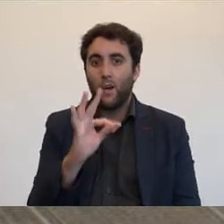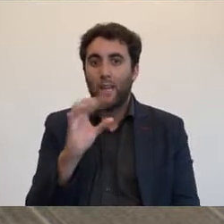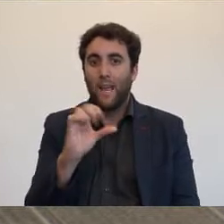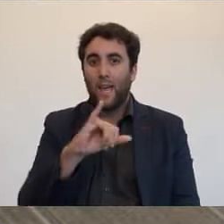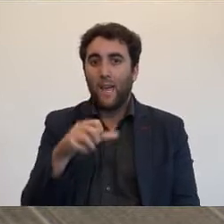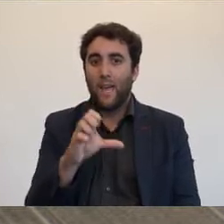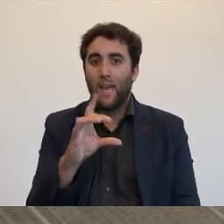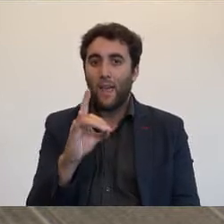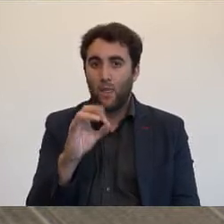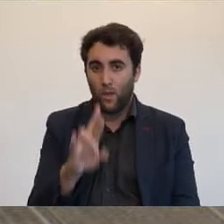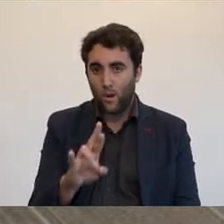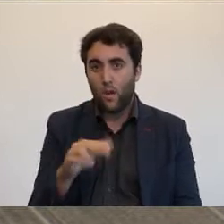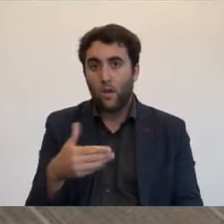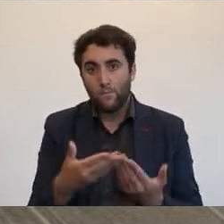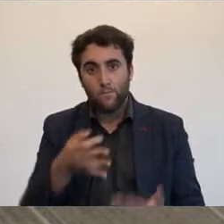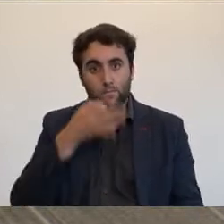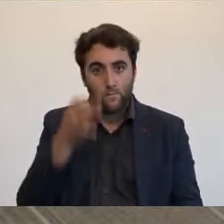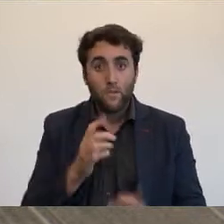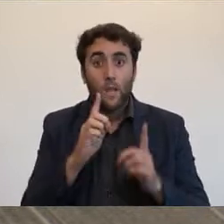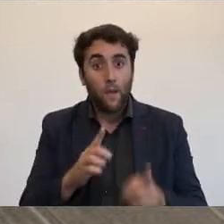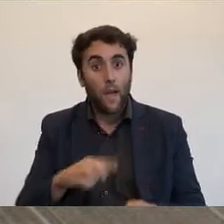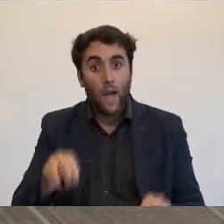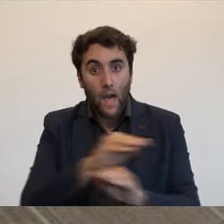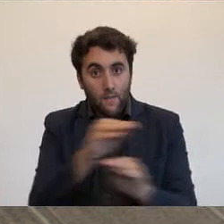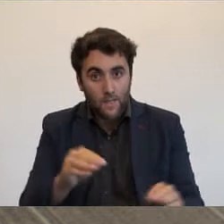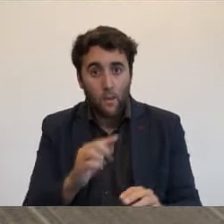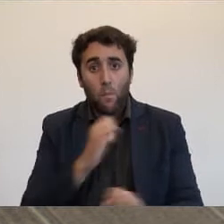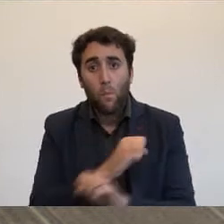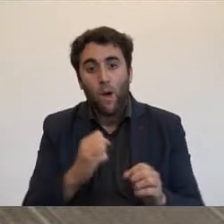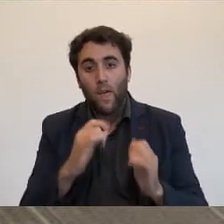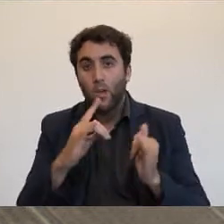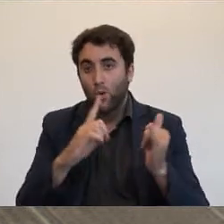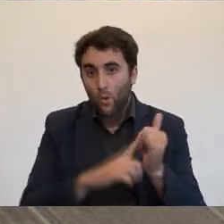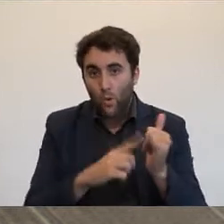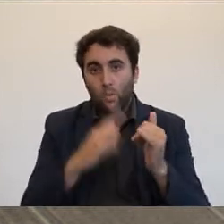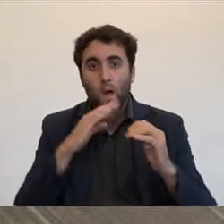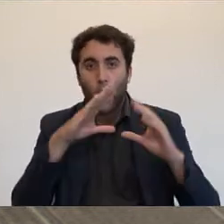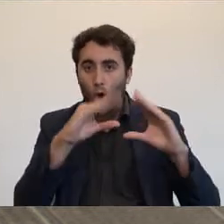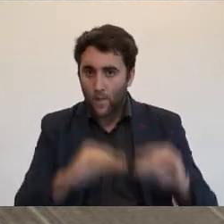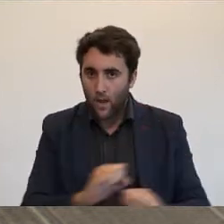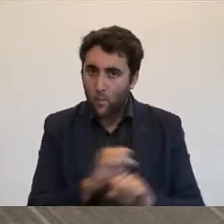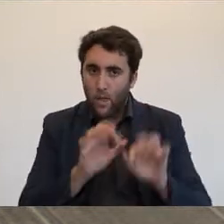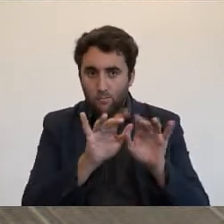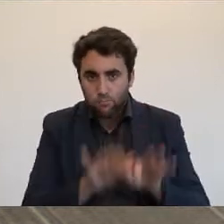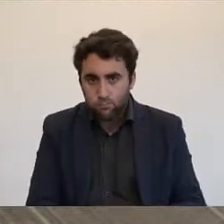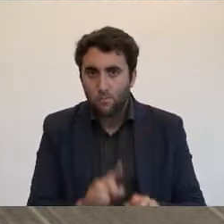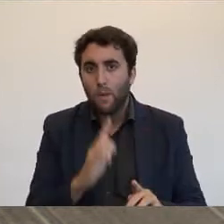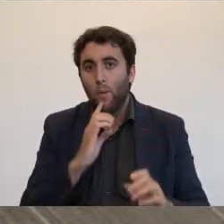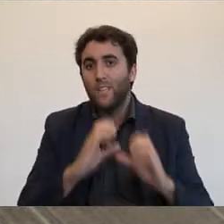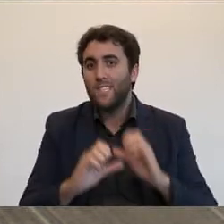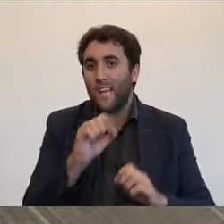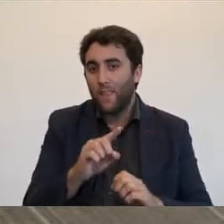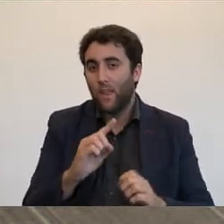a la conferencia. Mientras les recordamos que pueden dejar sus comentarios y hacernos llegar sus consultas a través del chat